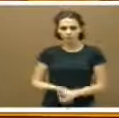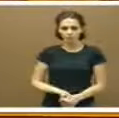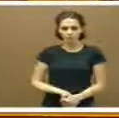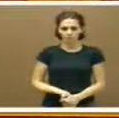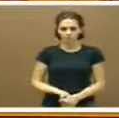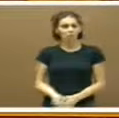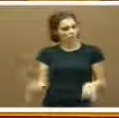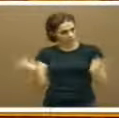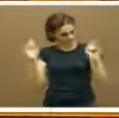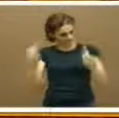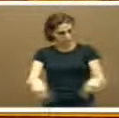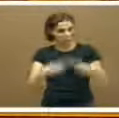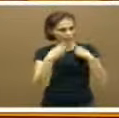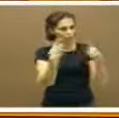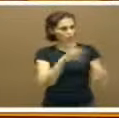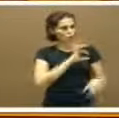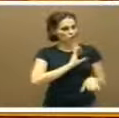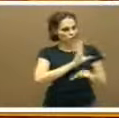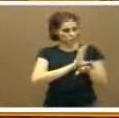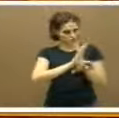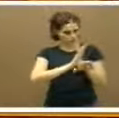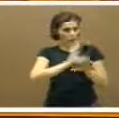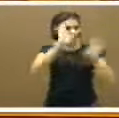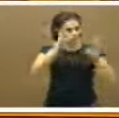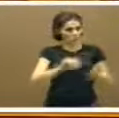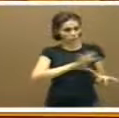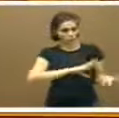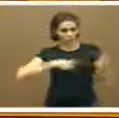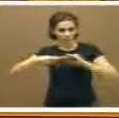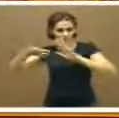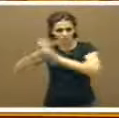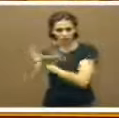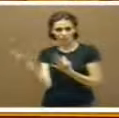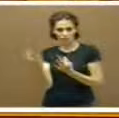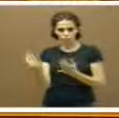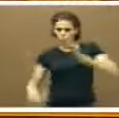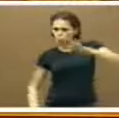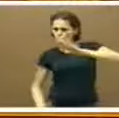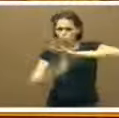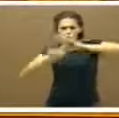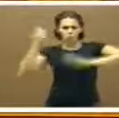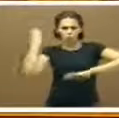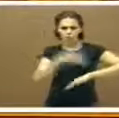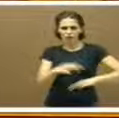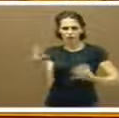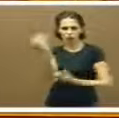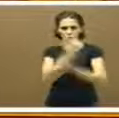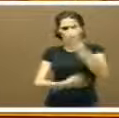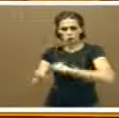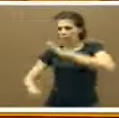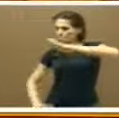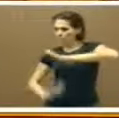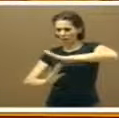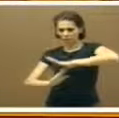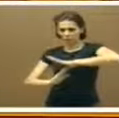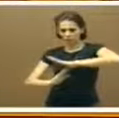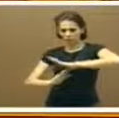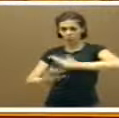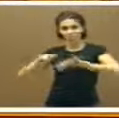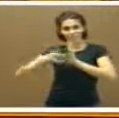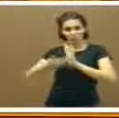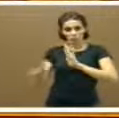Y le diré yo, señor consejero, en qué se ha traducido todo esto. Paralizaciones secos de la economía, destrozos de nuestro